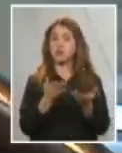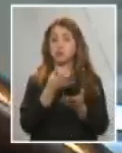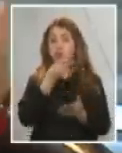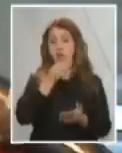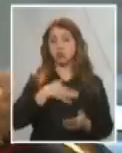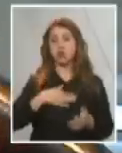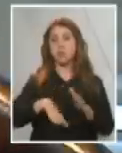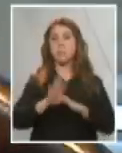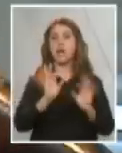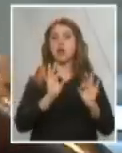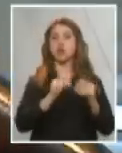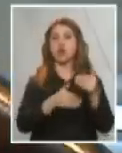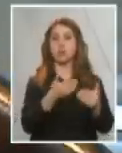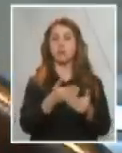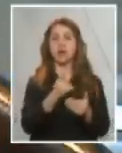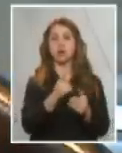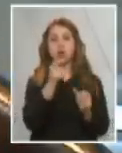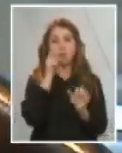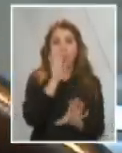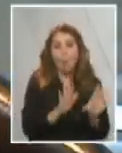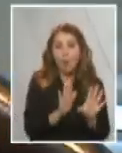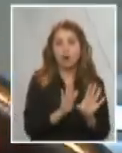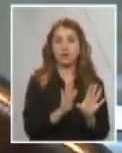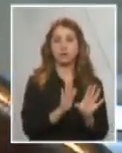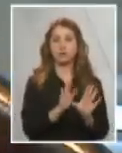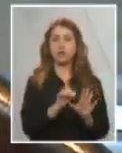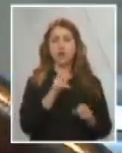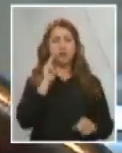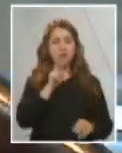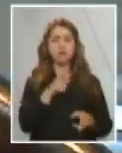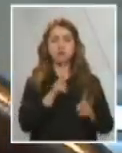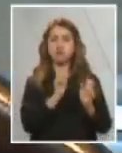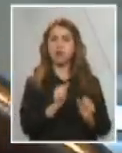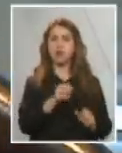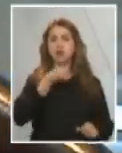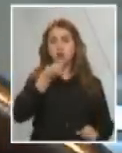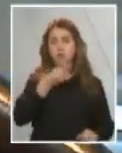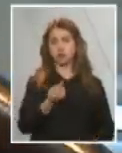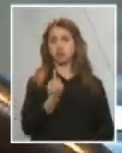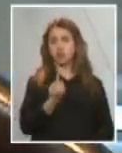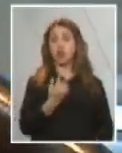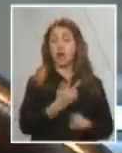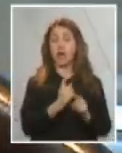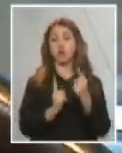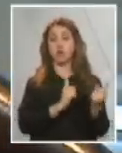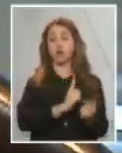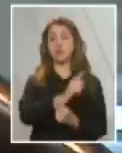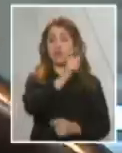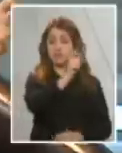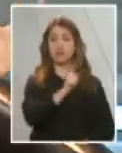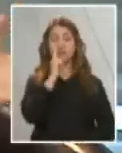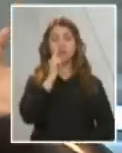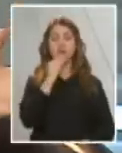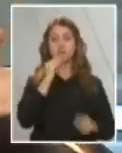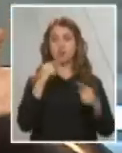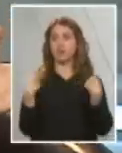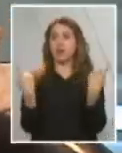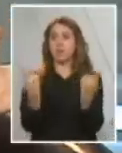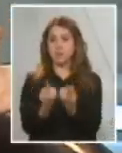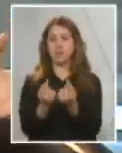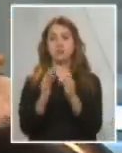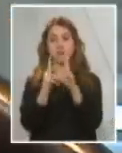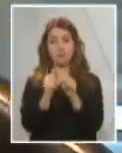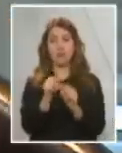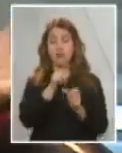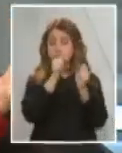yo, más normal. No lo protege tanto, ve que se la puede solo. Entonces hay un cambio de la persona, pero también del ambiente. O